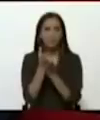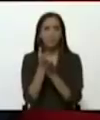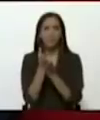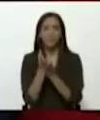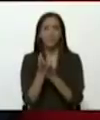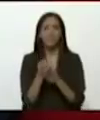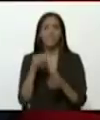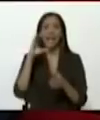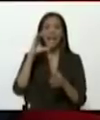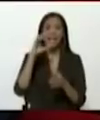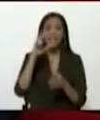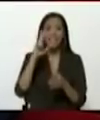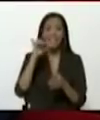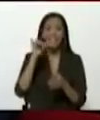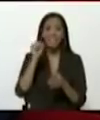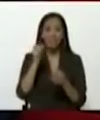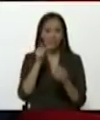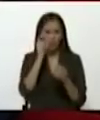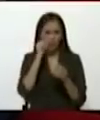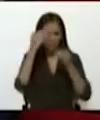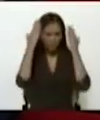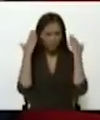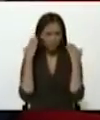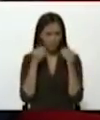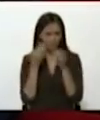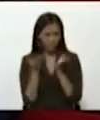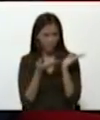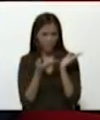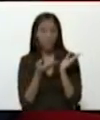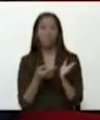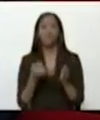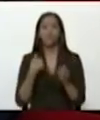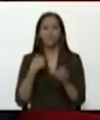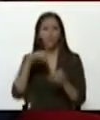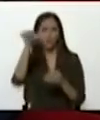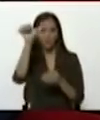Christopher. Entonces, yo le di todo el guión,